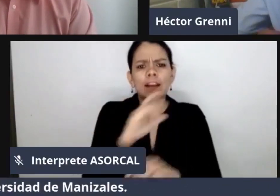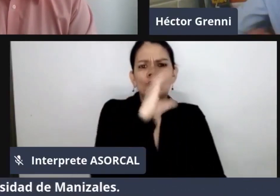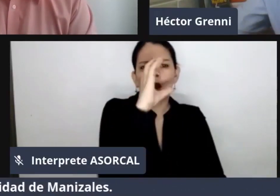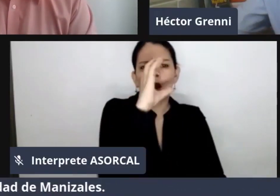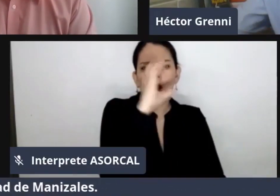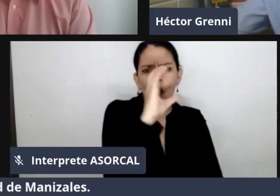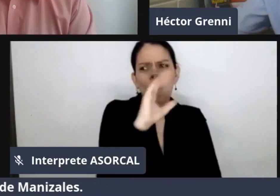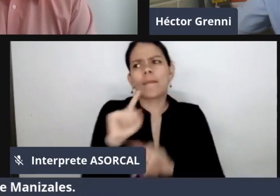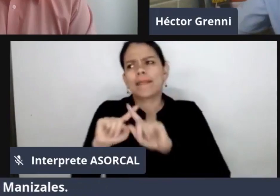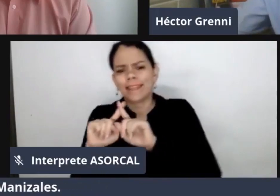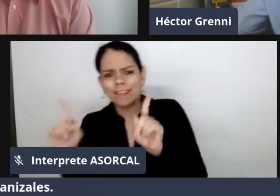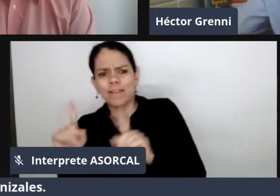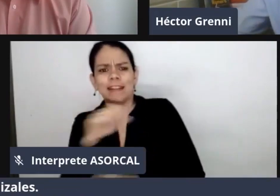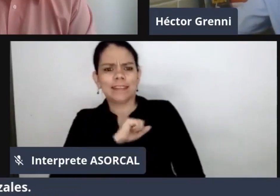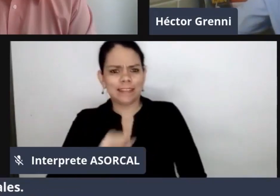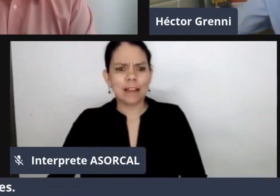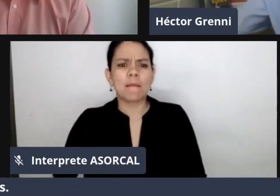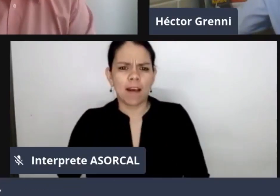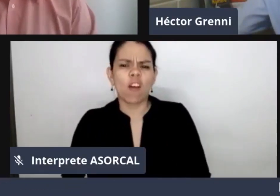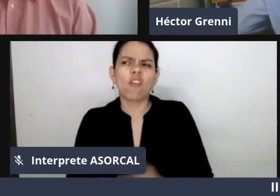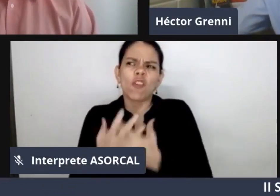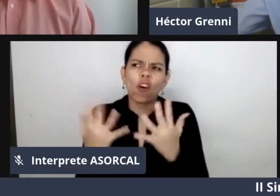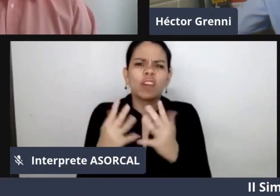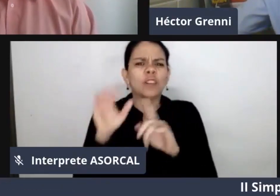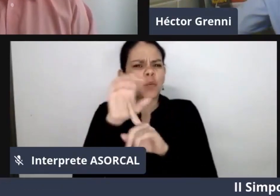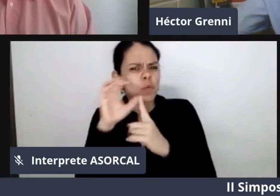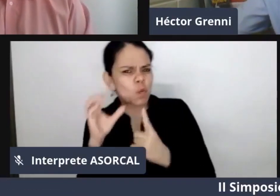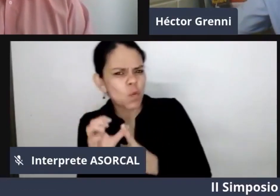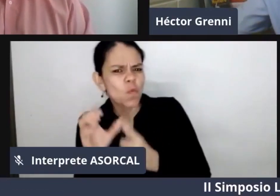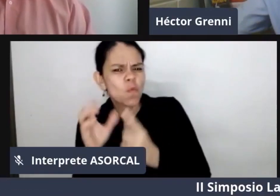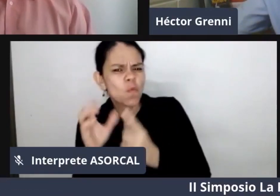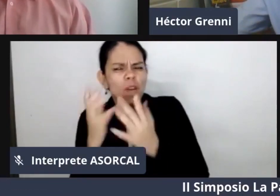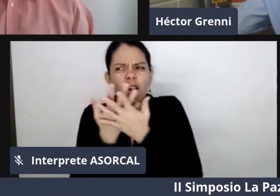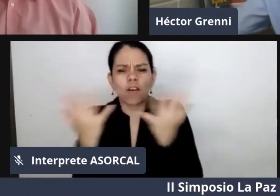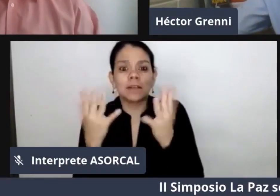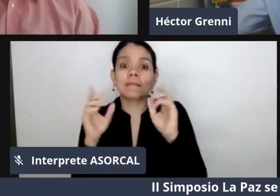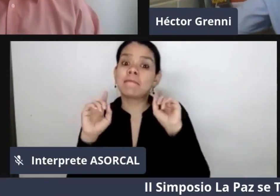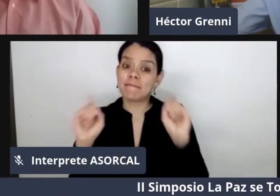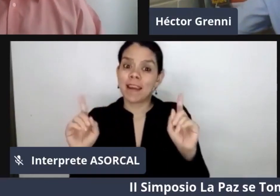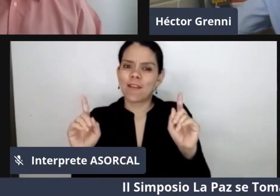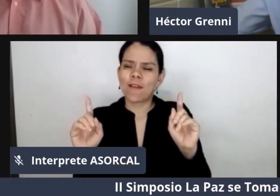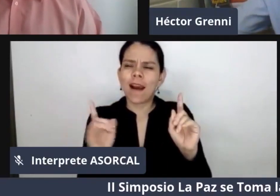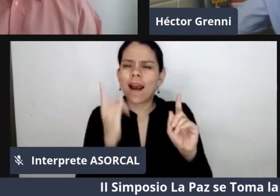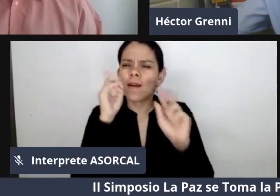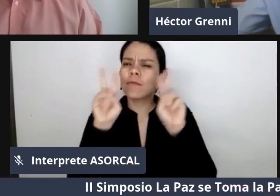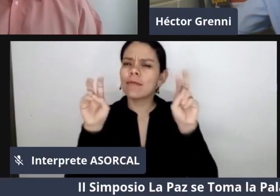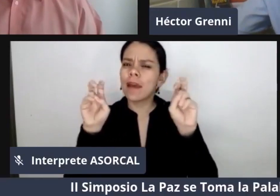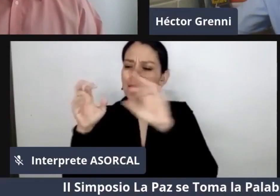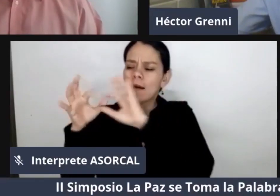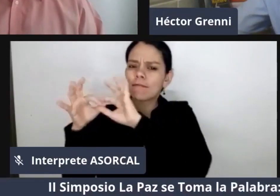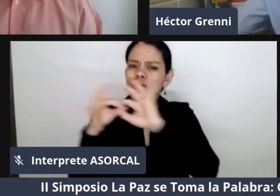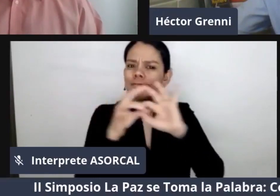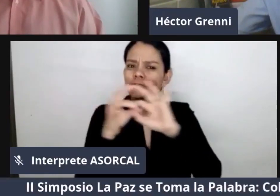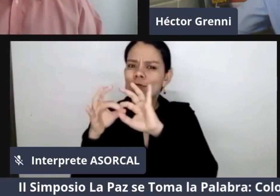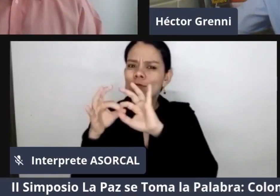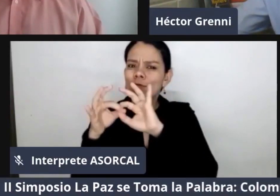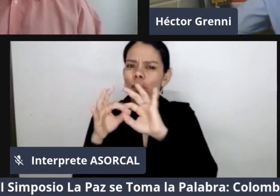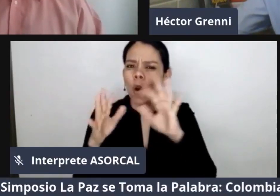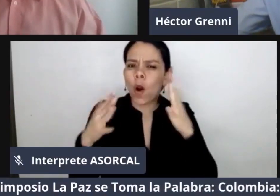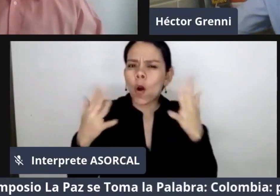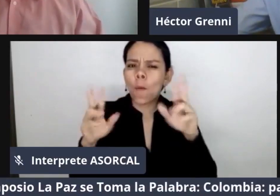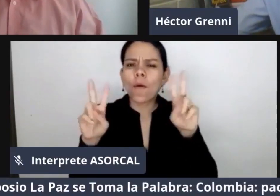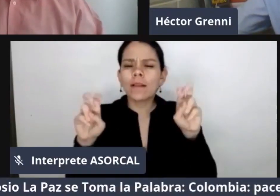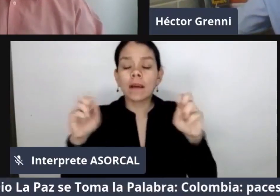quizás entre Colombia y El Salvador algo que nos une, que es el planteo de los conflictos, la